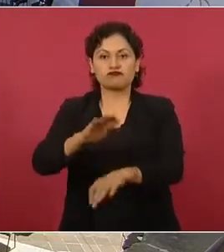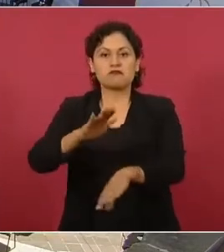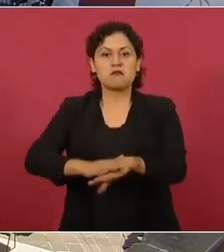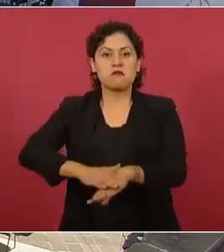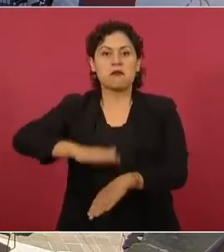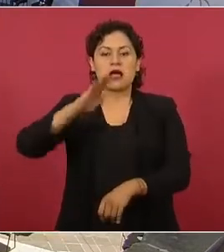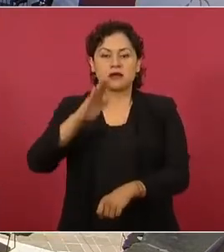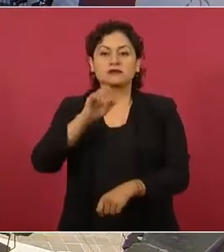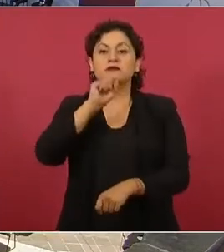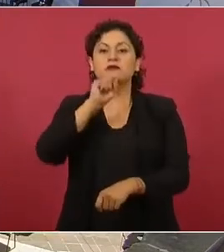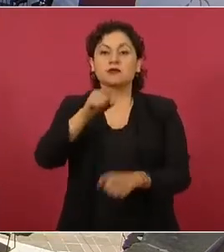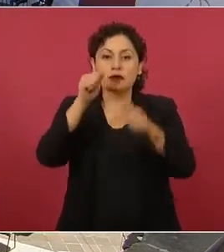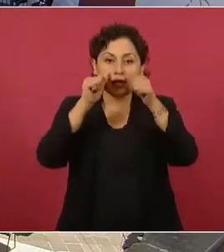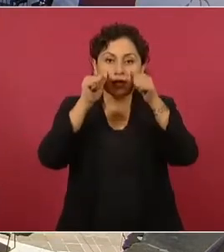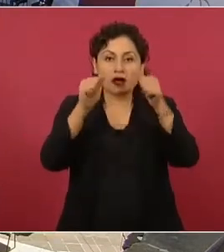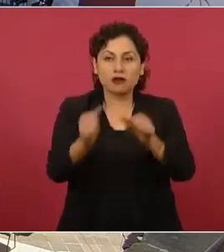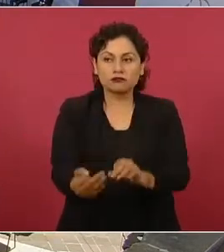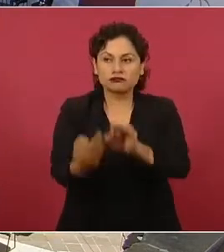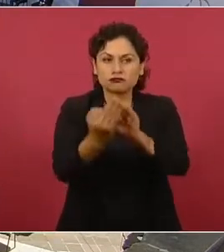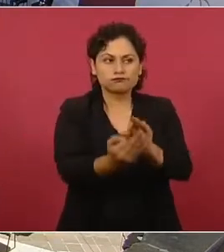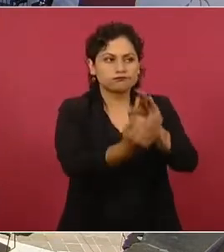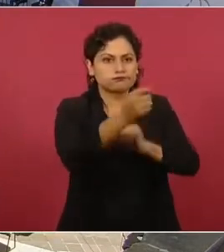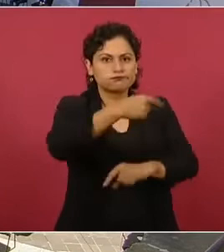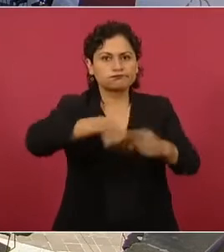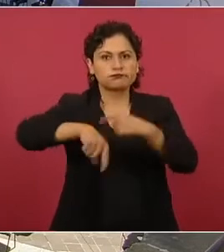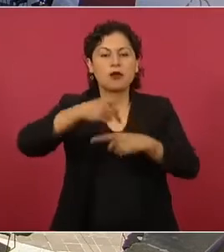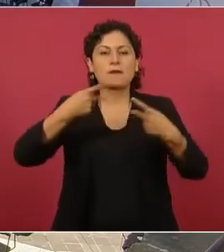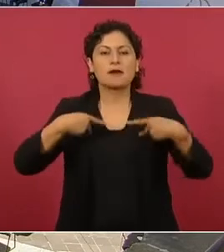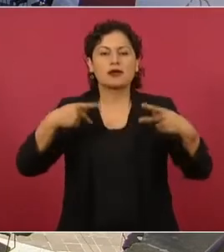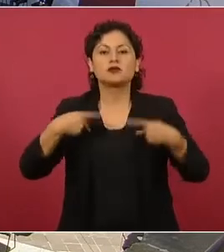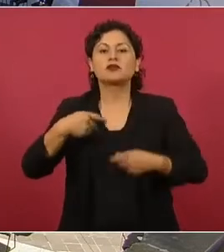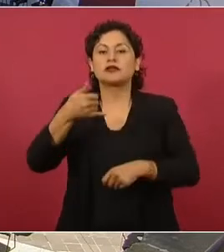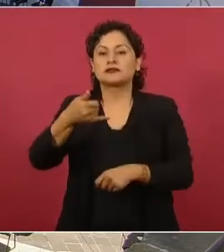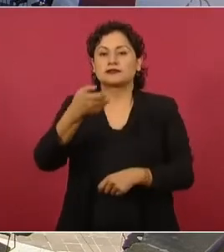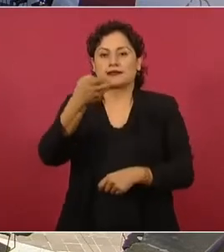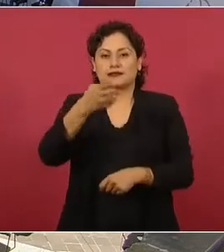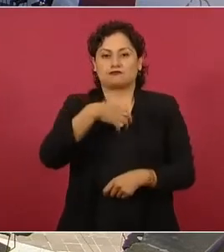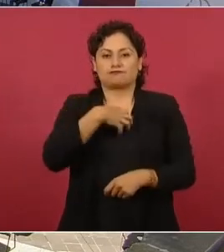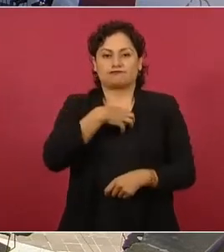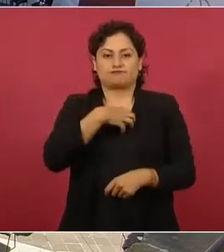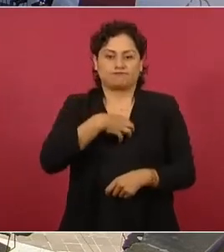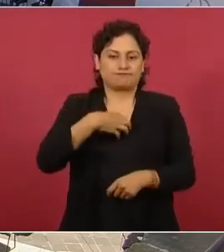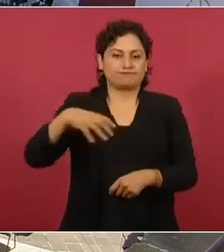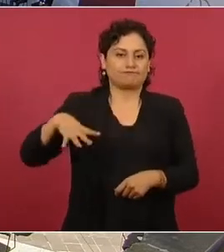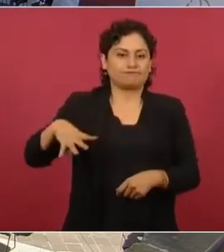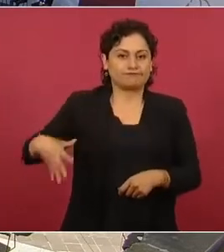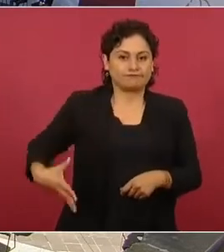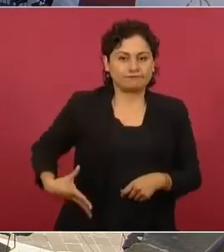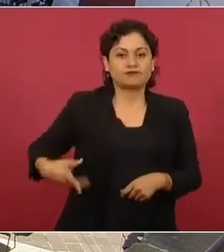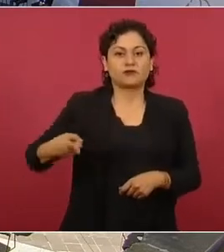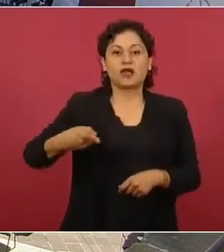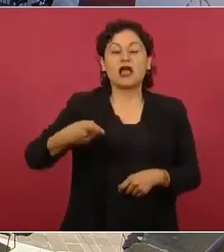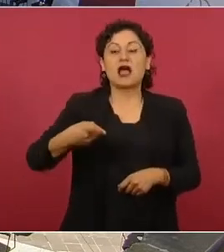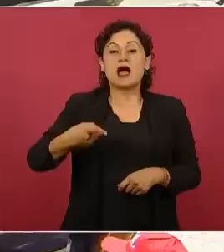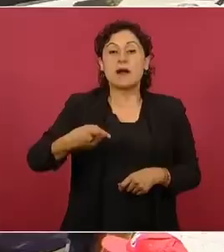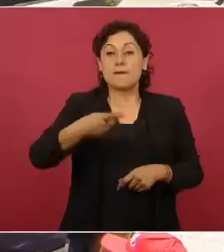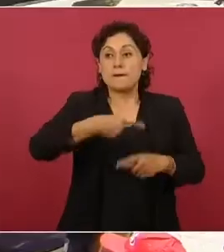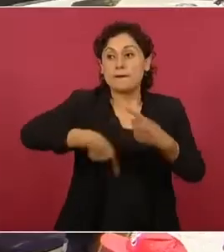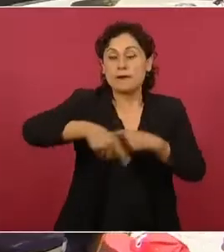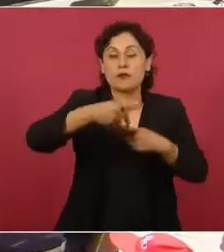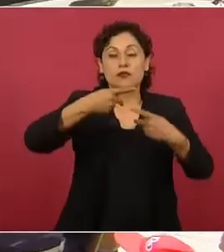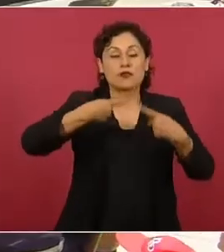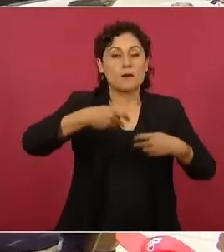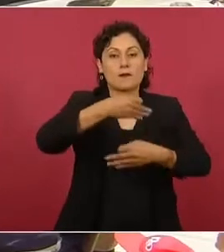al ciudadano y es motivo de orgullo para todos, un Infonavit de la gente y no de sus directivos. Señor